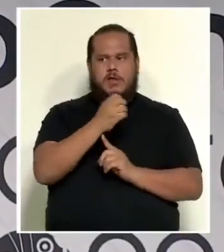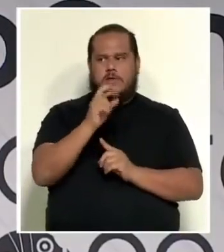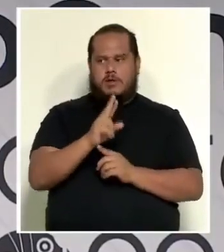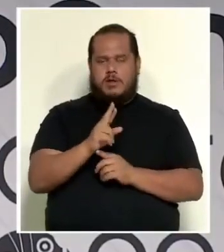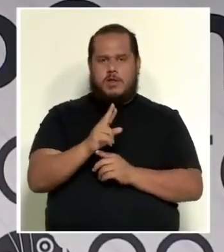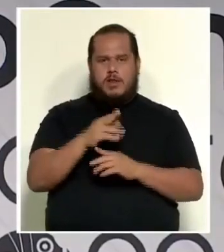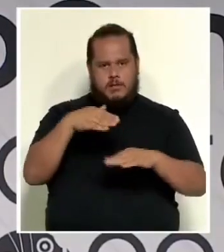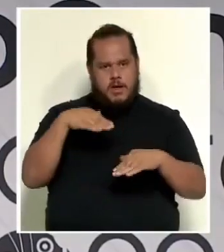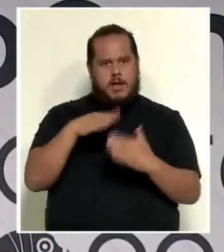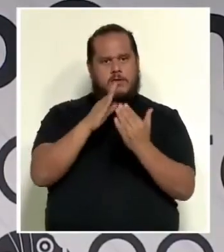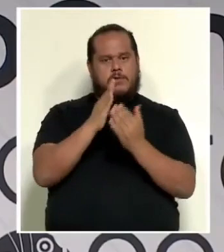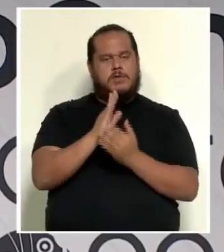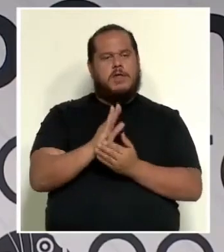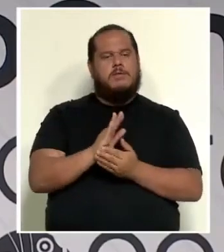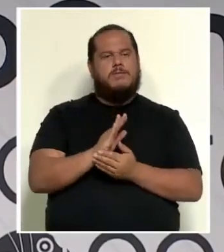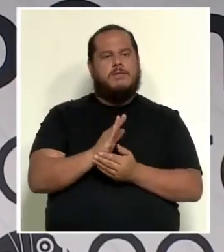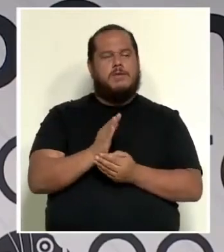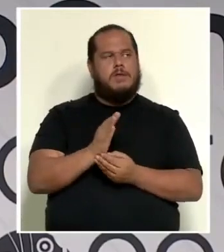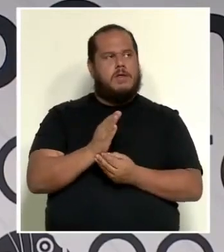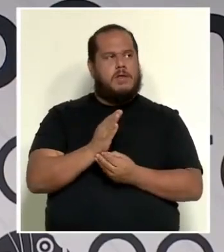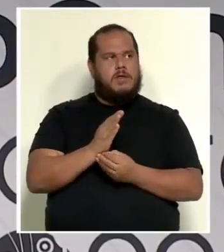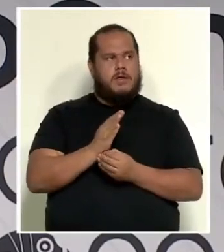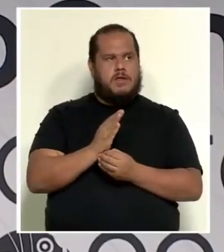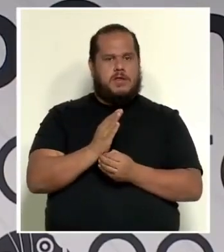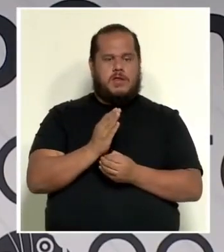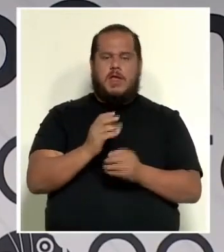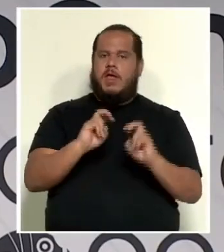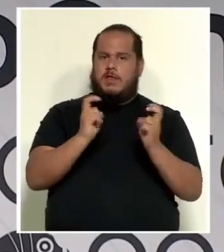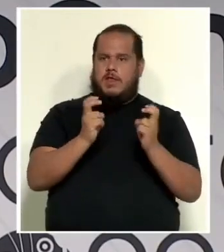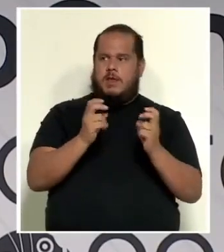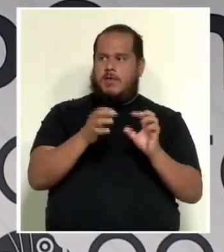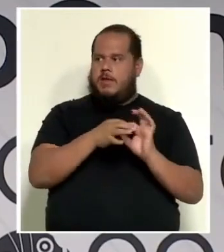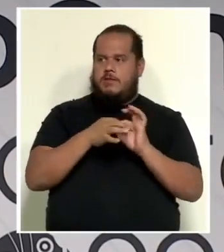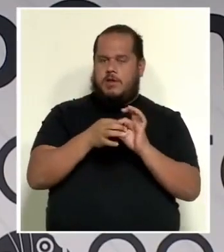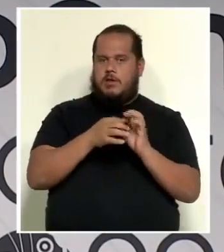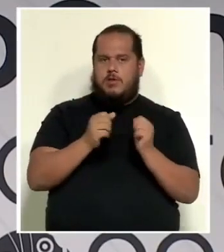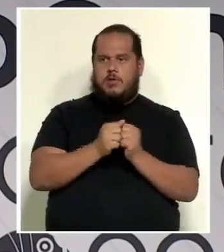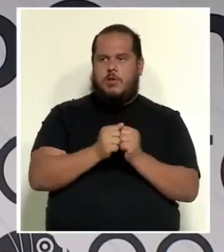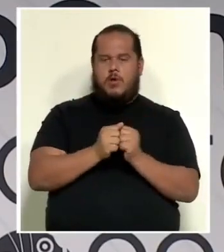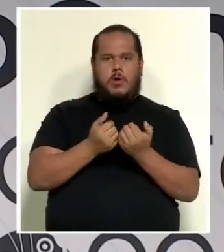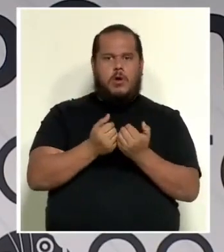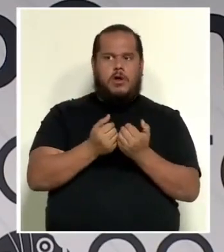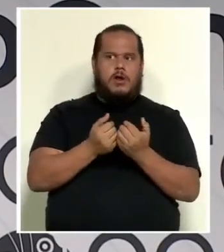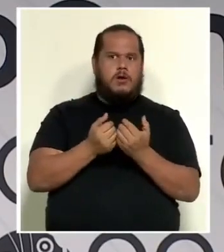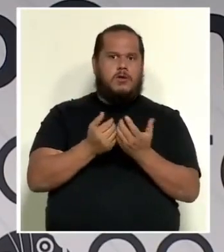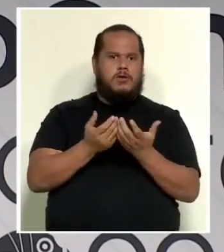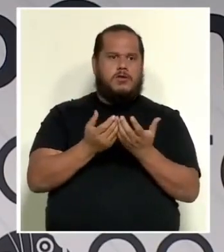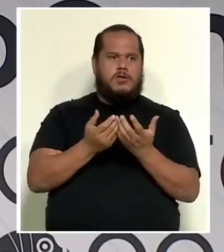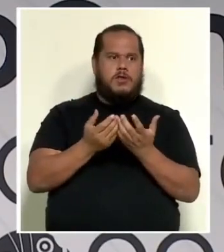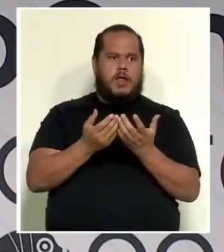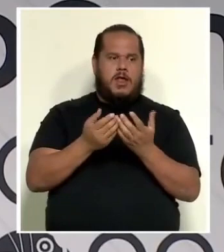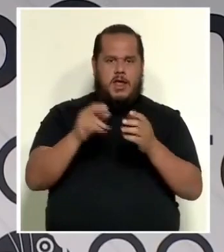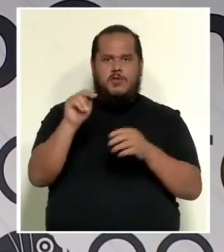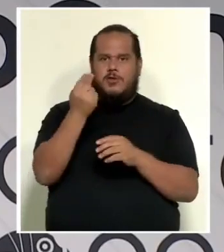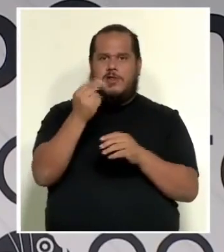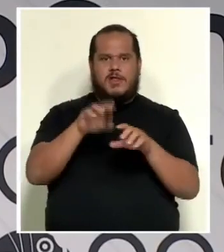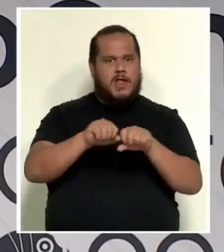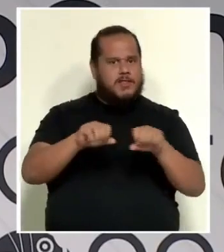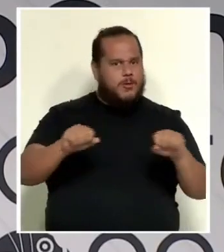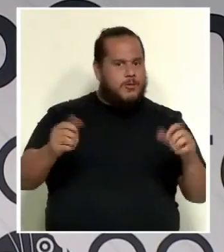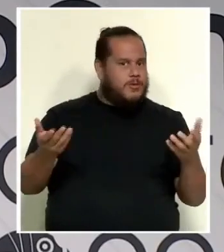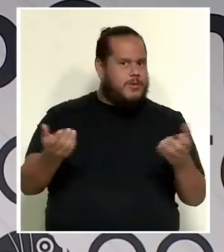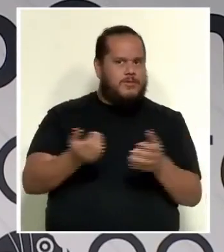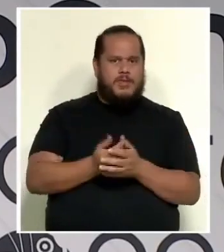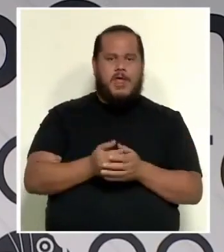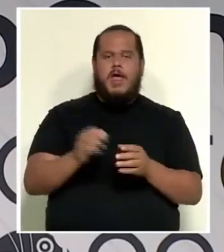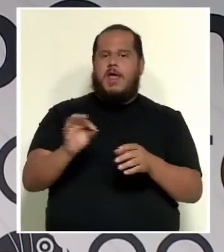va a afrontar temas relacionados con, por ejemplo, los escándalos de corrupción, ¿verdad? Es que el funcionamiento